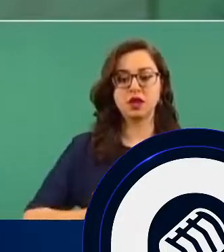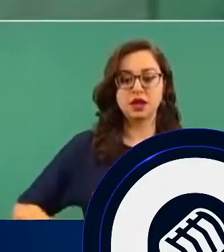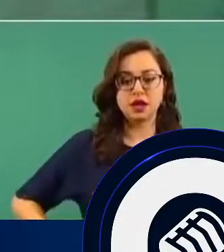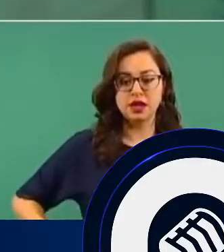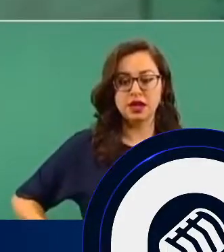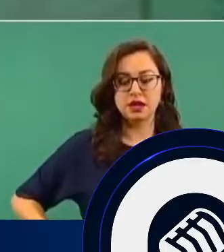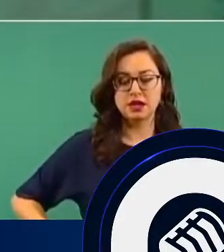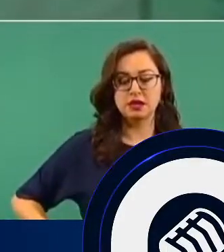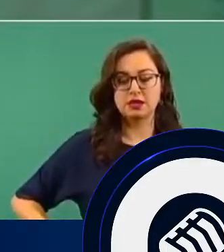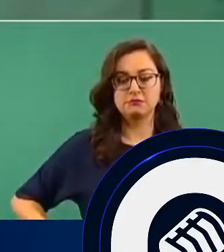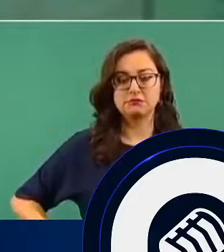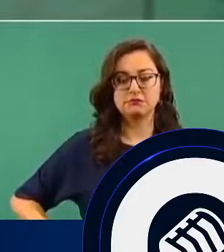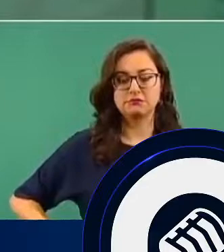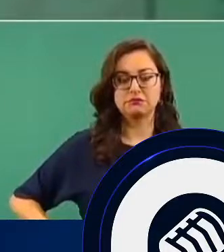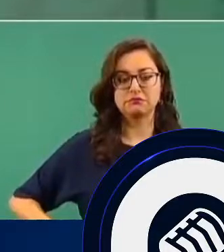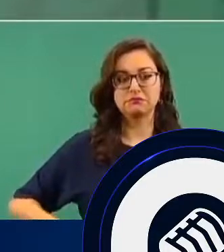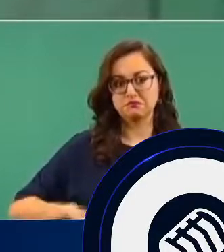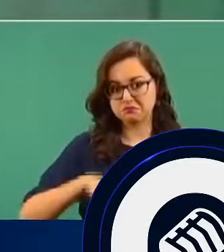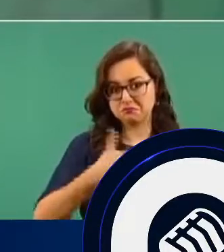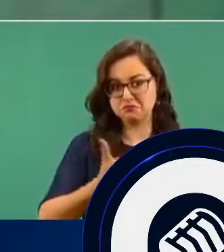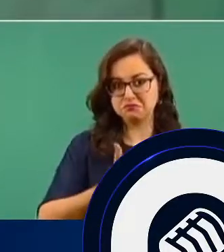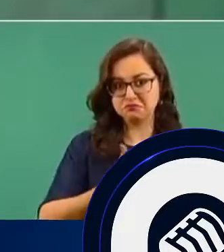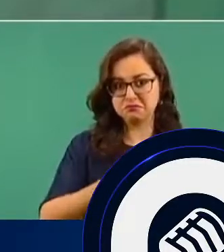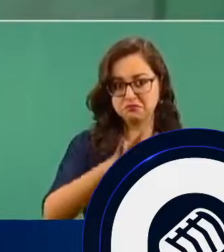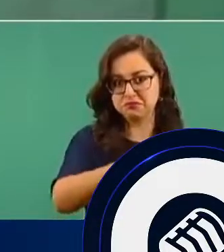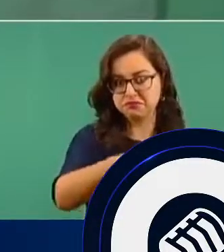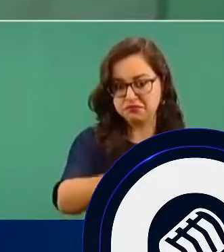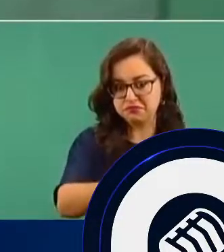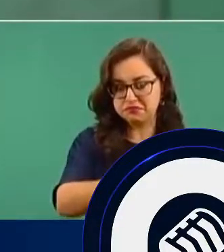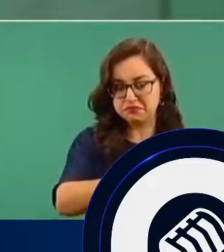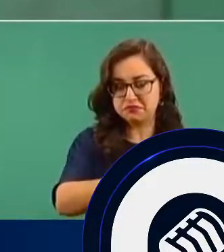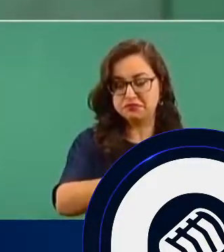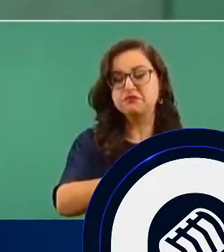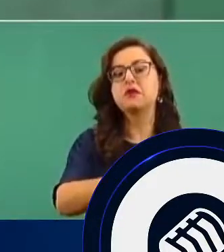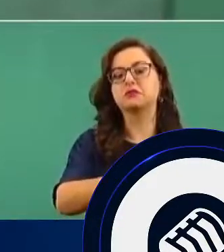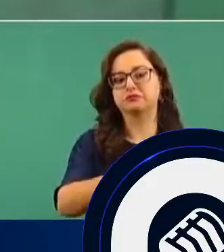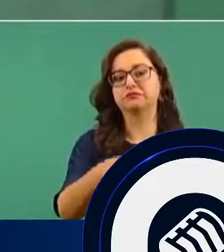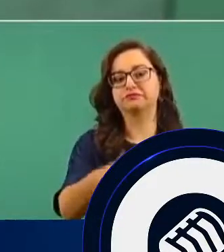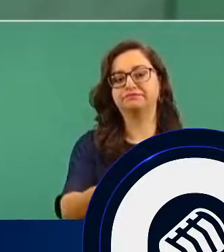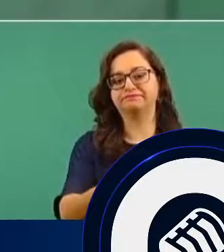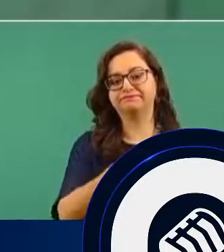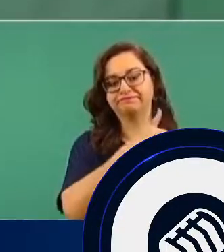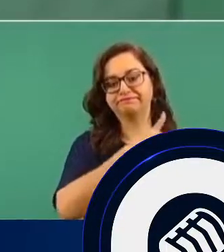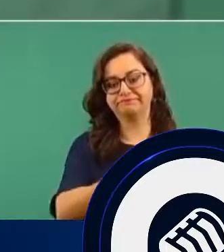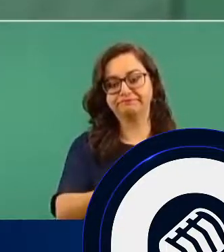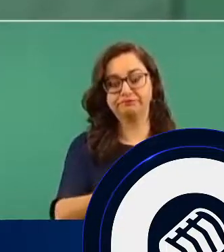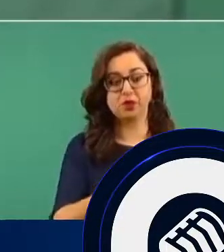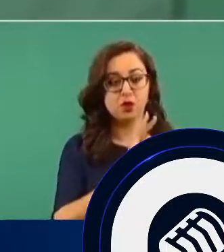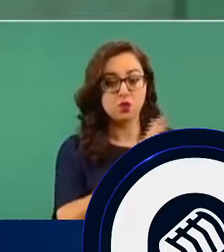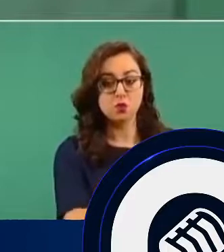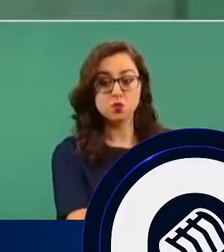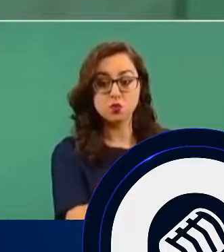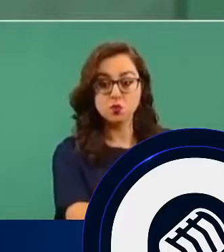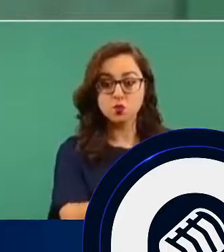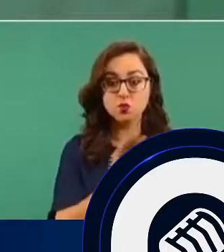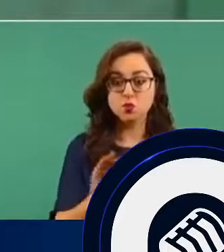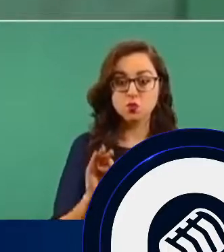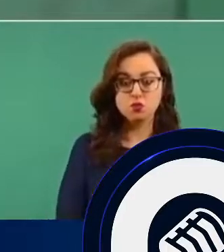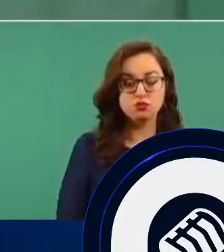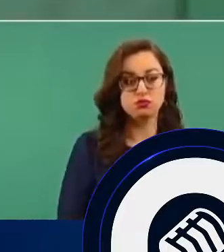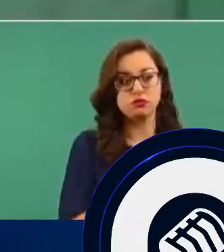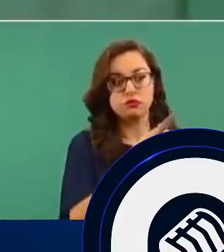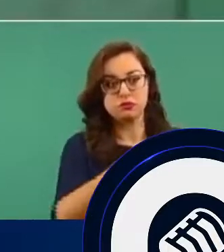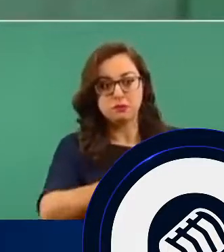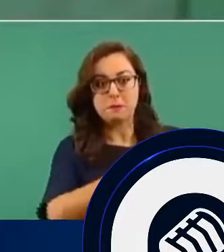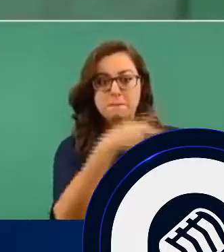que no los amenacen, que no los agredan,